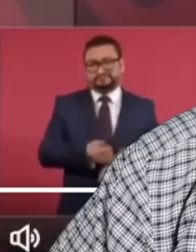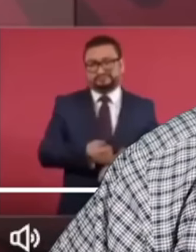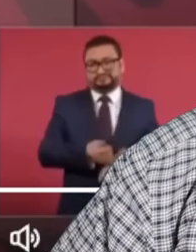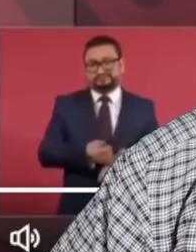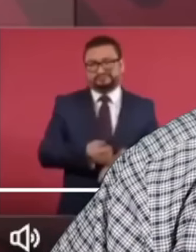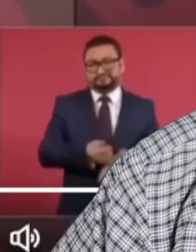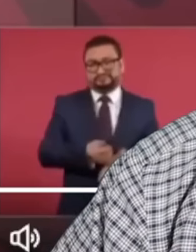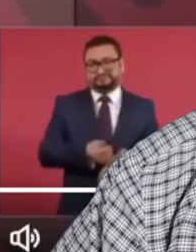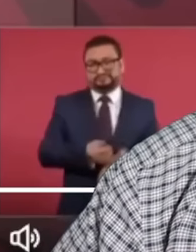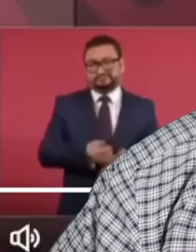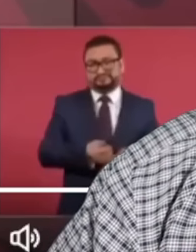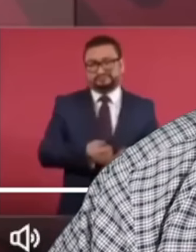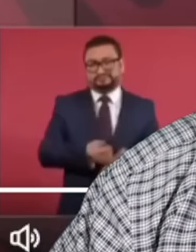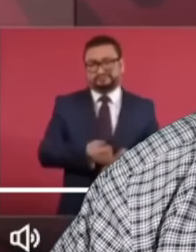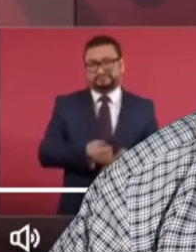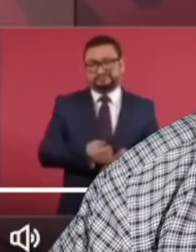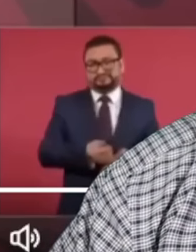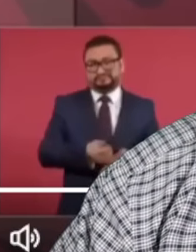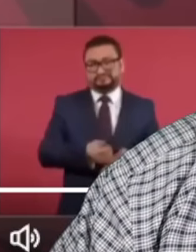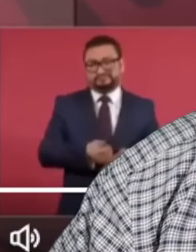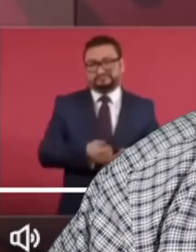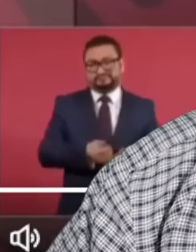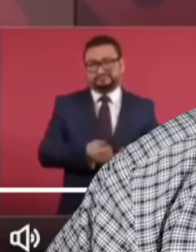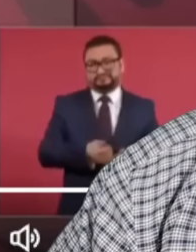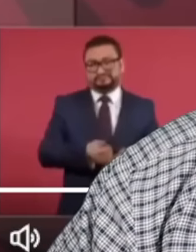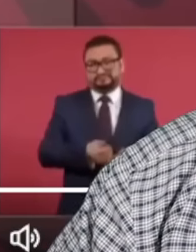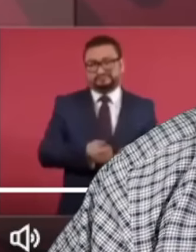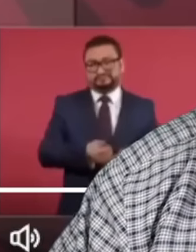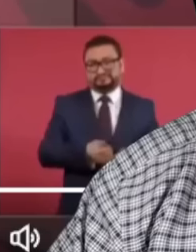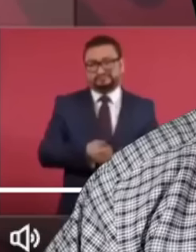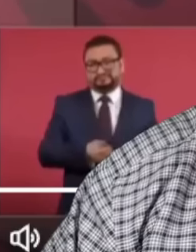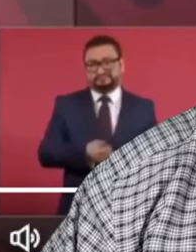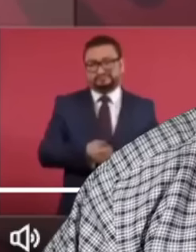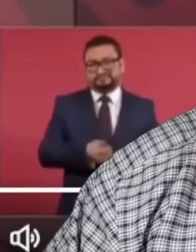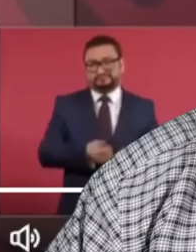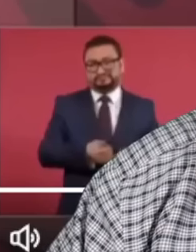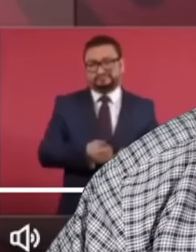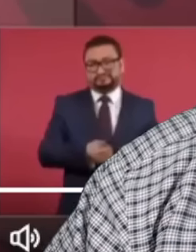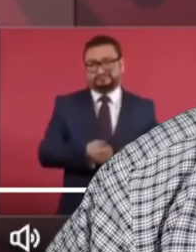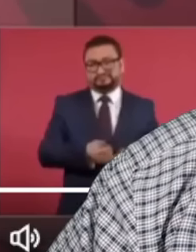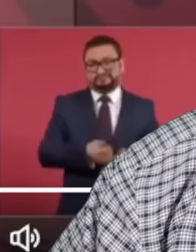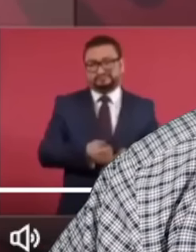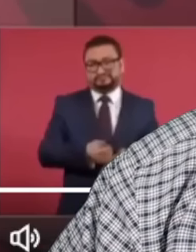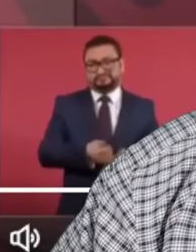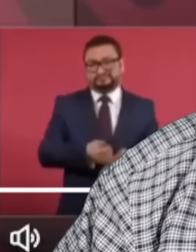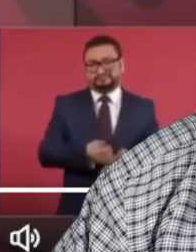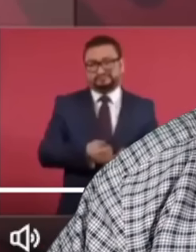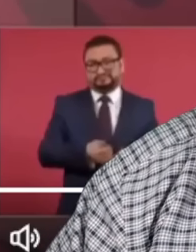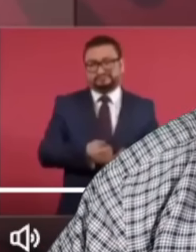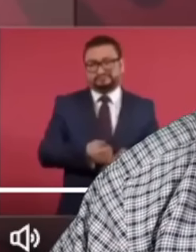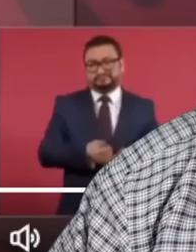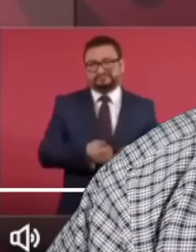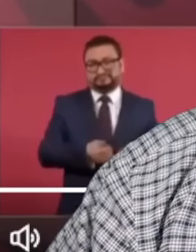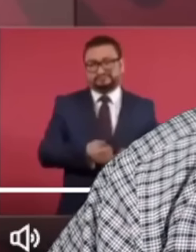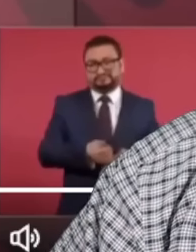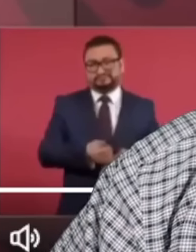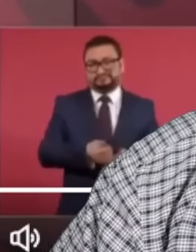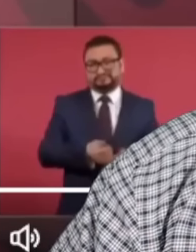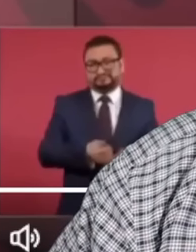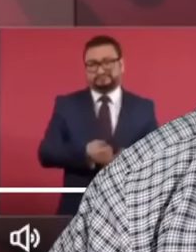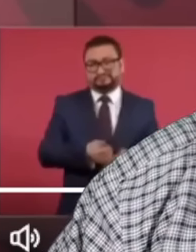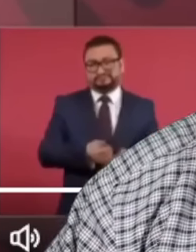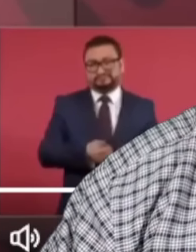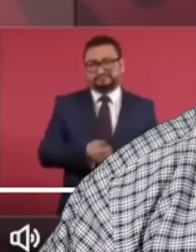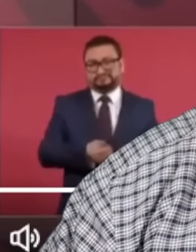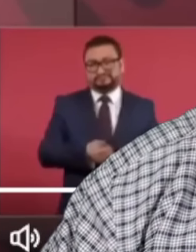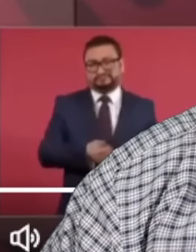vamos a decirlo así prepago les pagan para que golpeen te pego para que me pagues y ya que me pagas